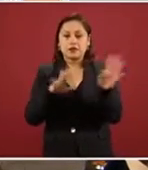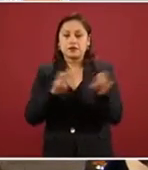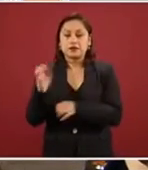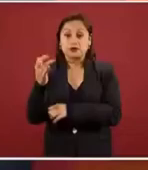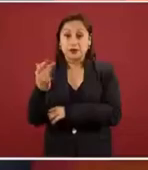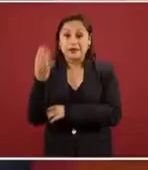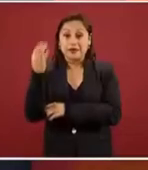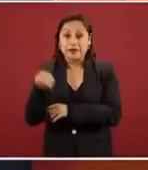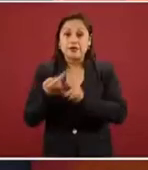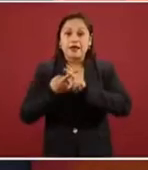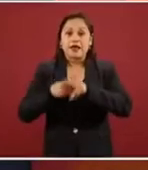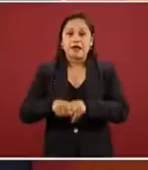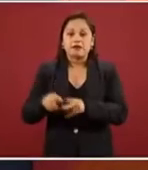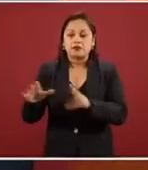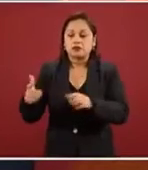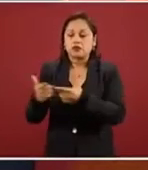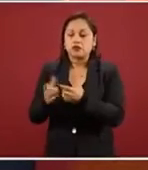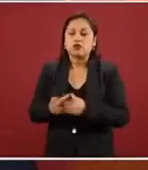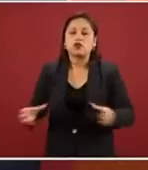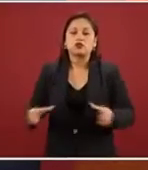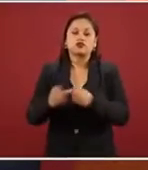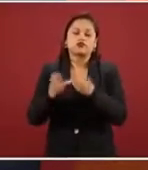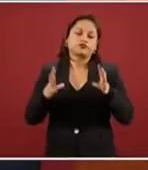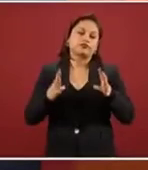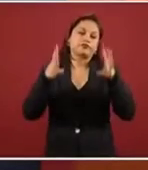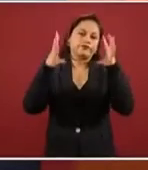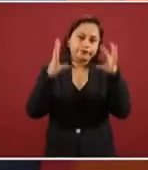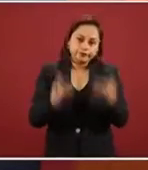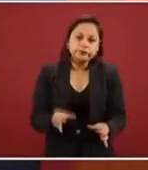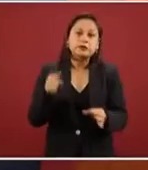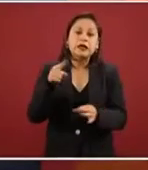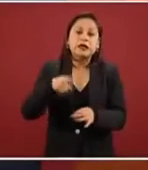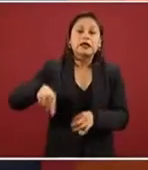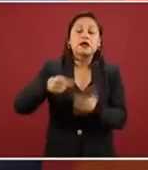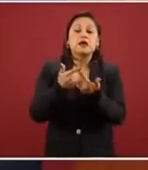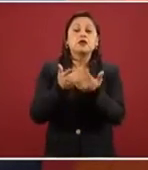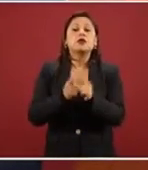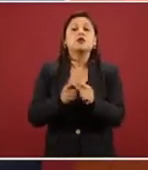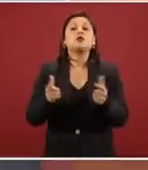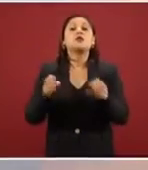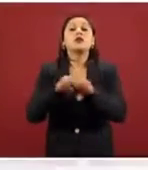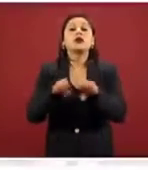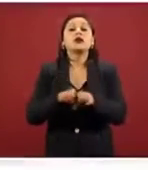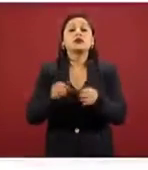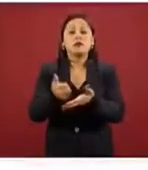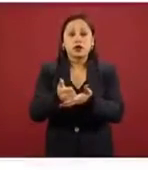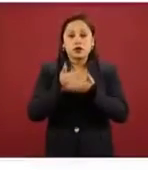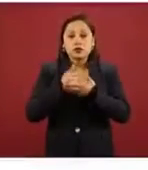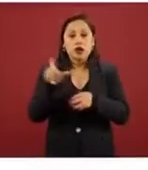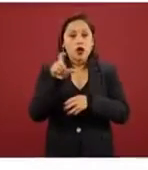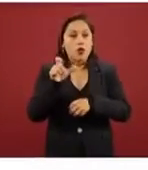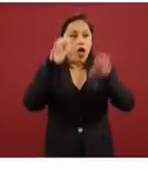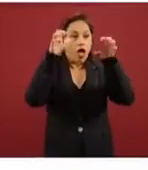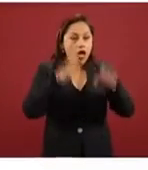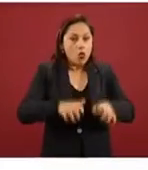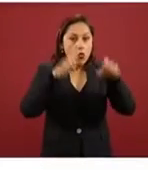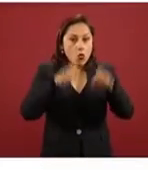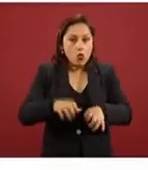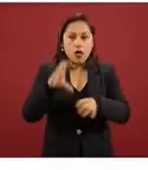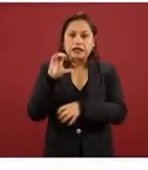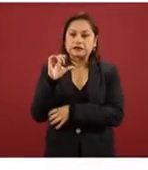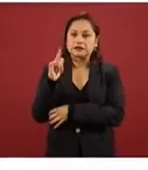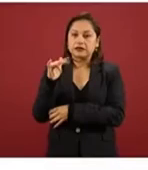primera aparición y, por supuesto, nos ayudan no solamente en labores de lluvias que tienen que ver con ciclones,